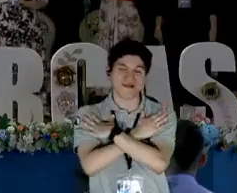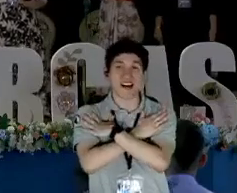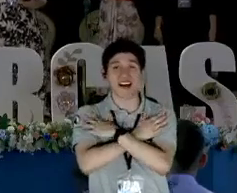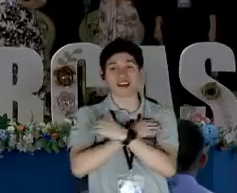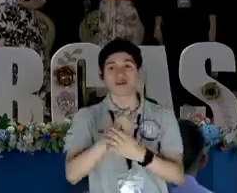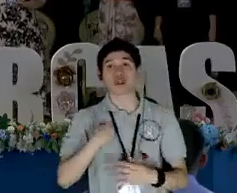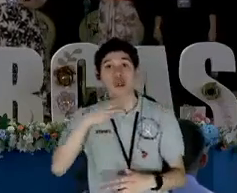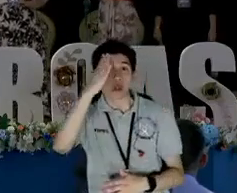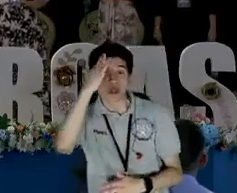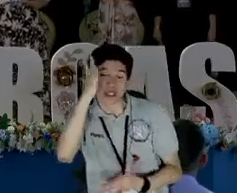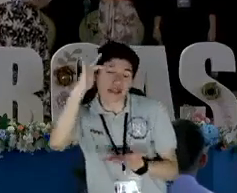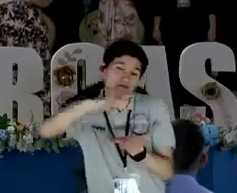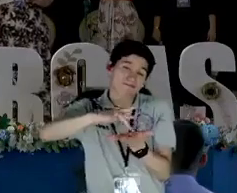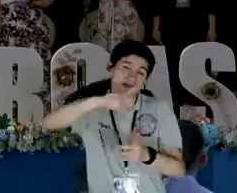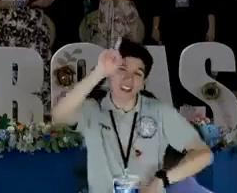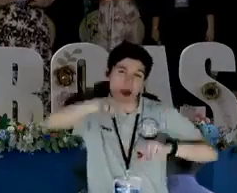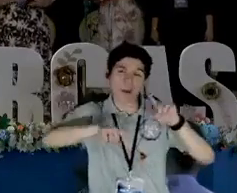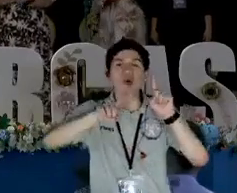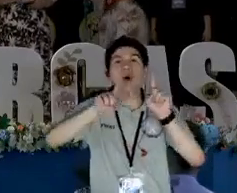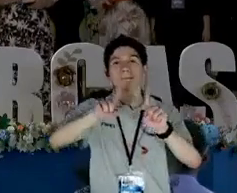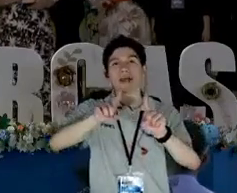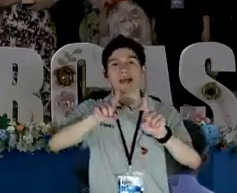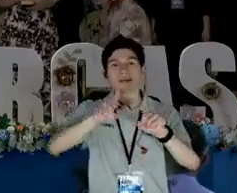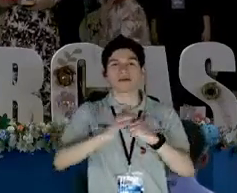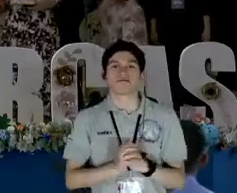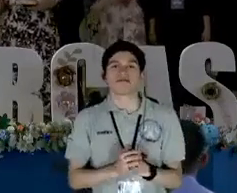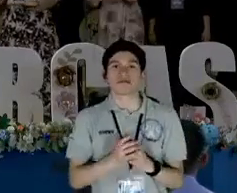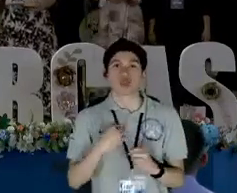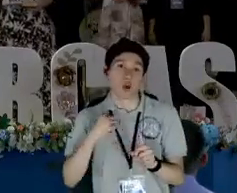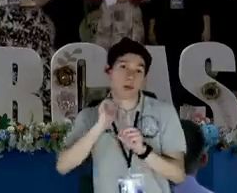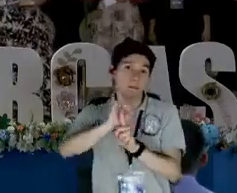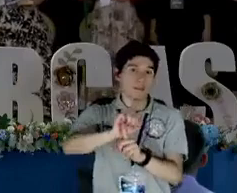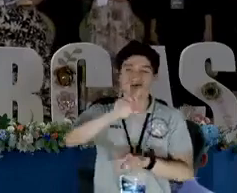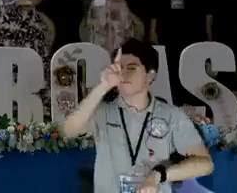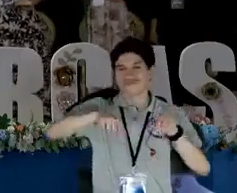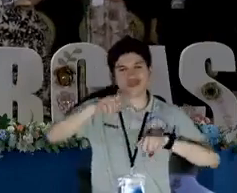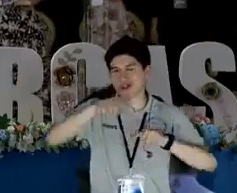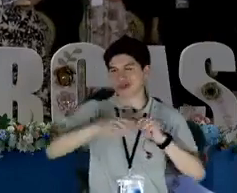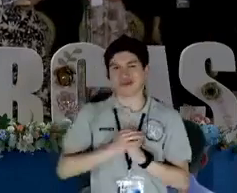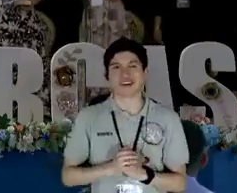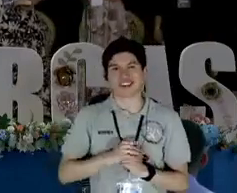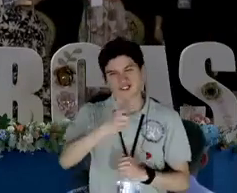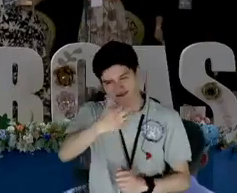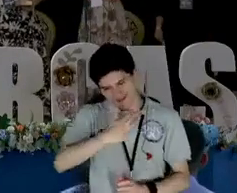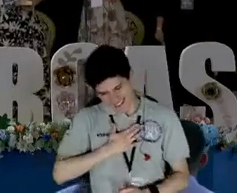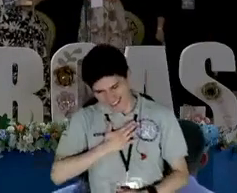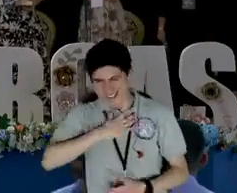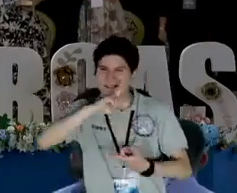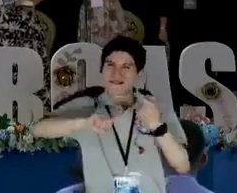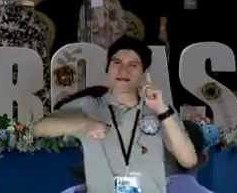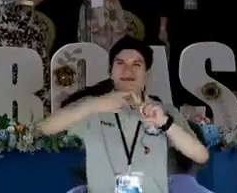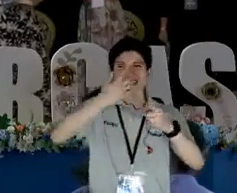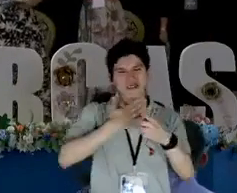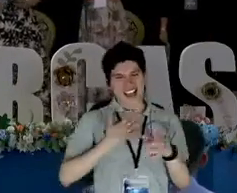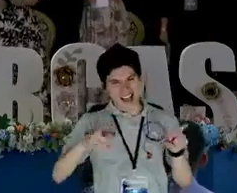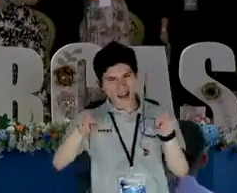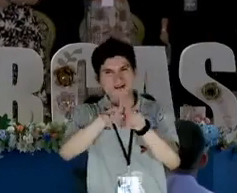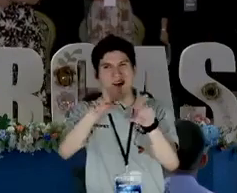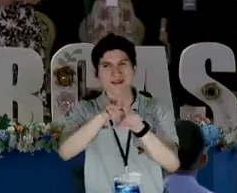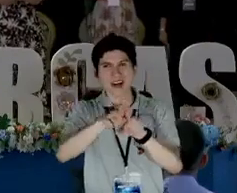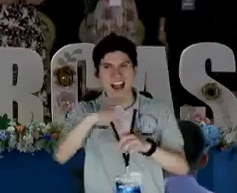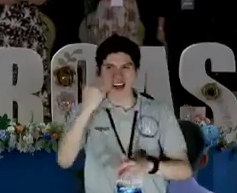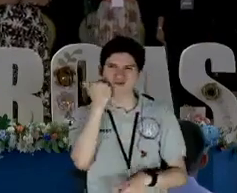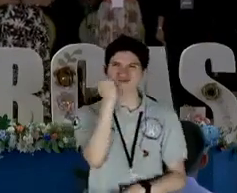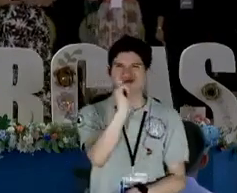no está en este lugar, pero no quería pasar por alto mi saludo especial para una amiga, una hermana, una mujer digna de